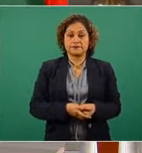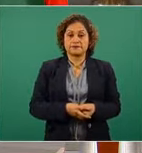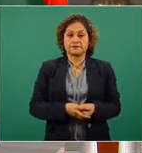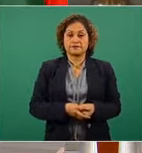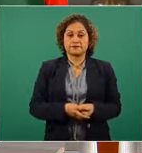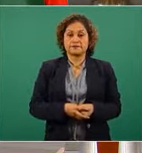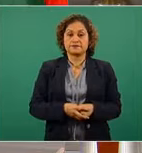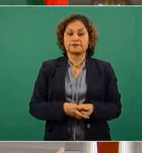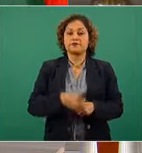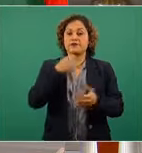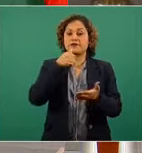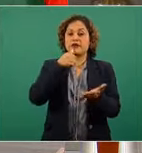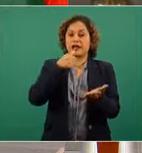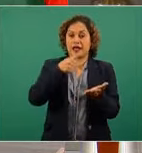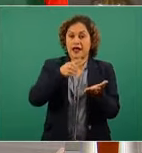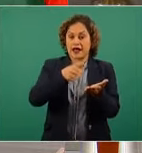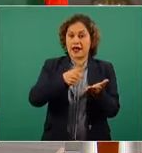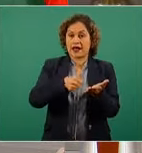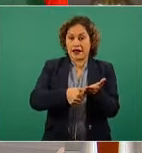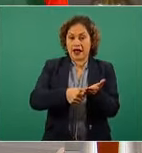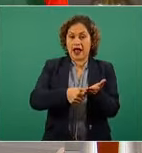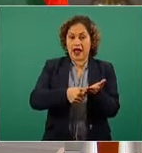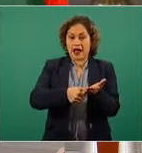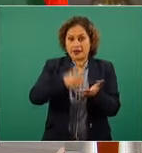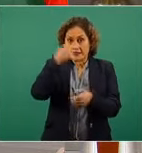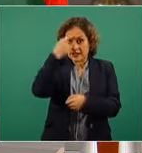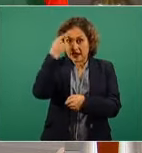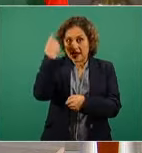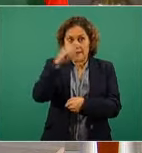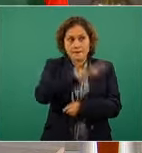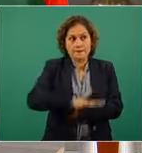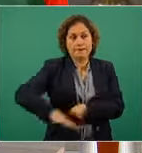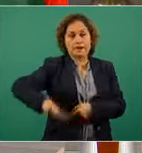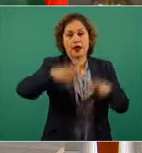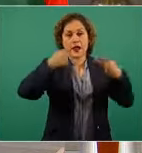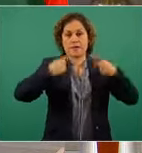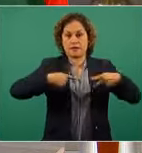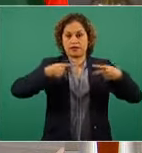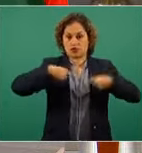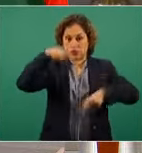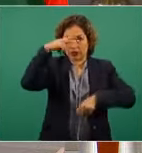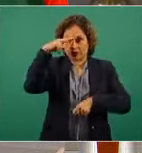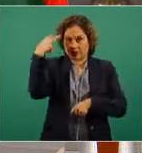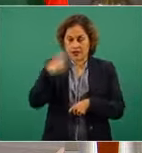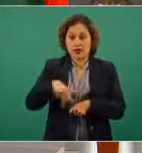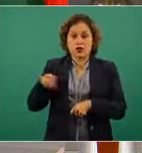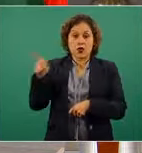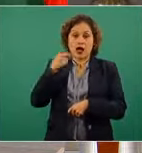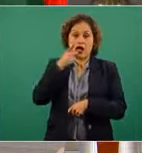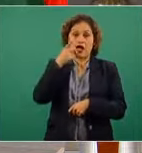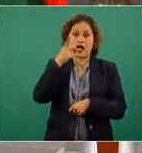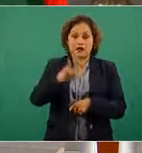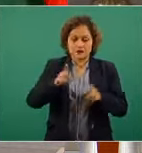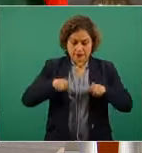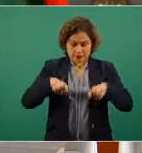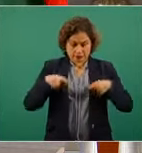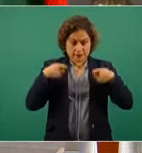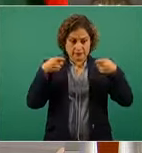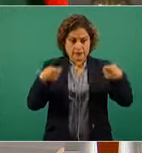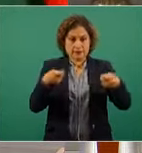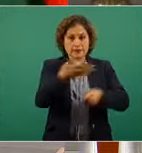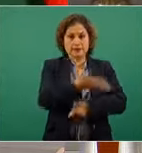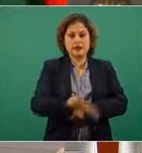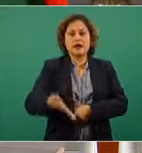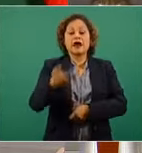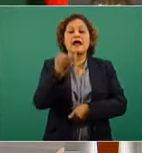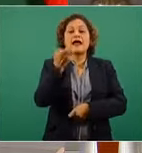Carta de Adolfo López Mateos al pueblo de México: les devuelvo la energía eléctrica, que es de la exclusiva propiedad